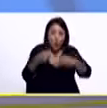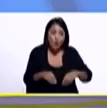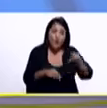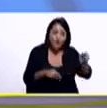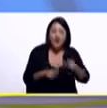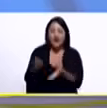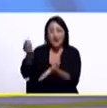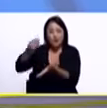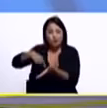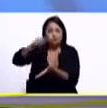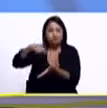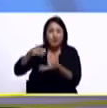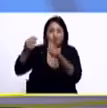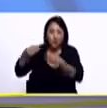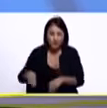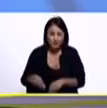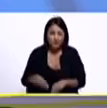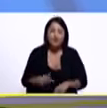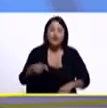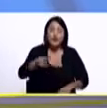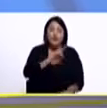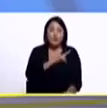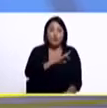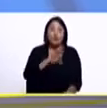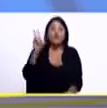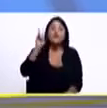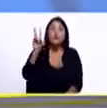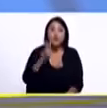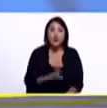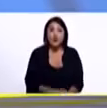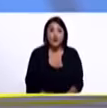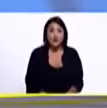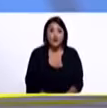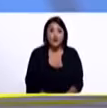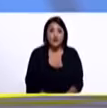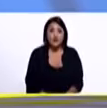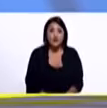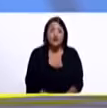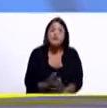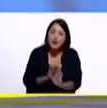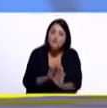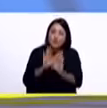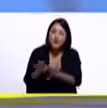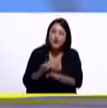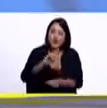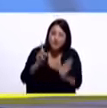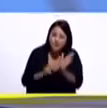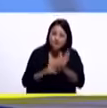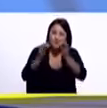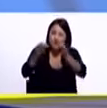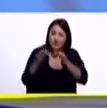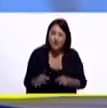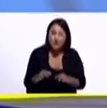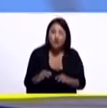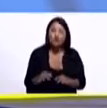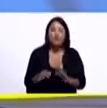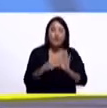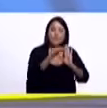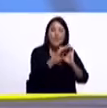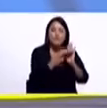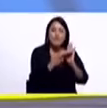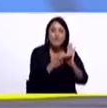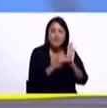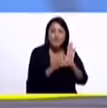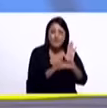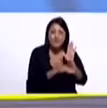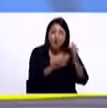documento conformando un gran acuerdo de unión nacional para contribuir con el cumplimiento exitoso de cada una de estas fases.